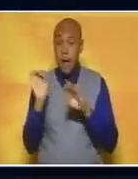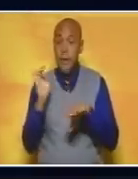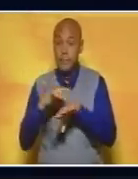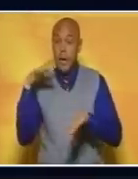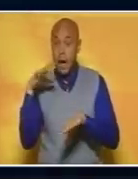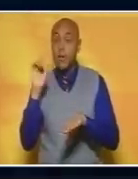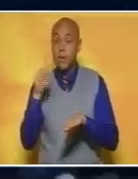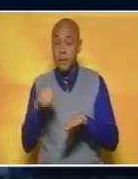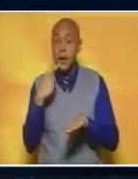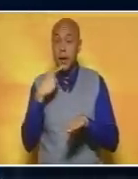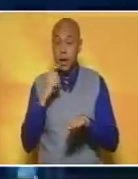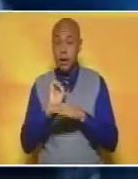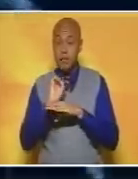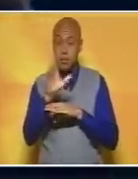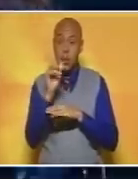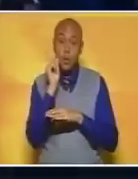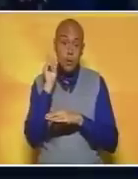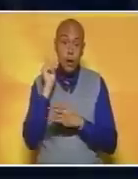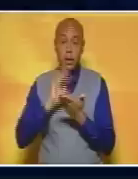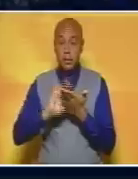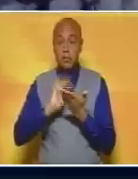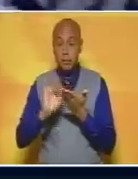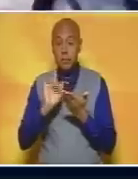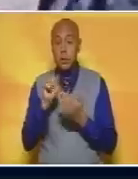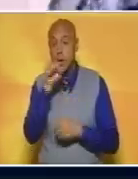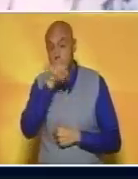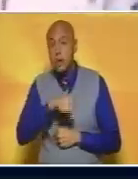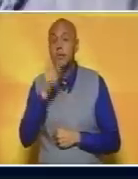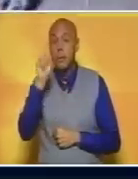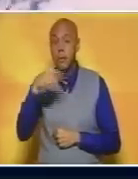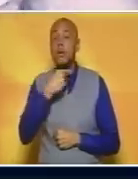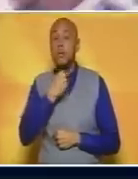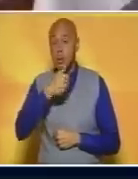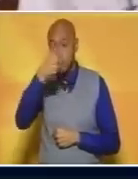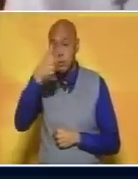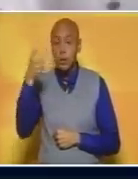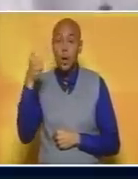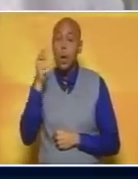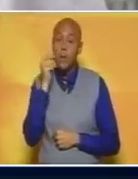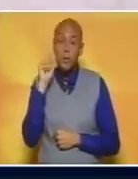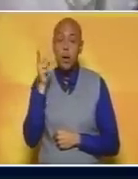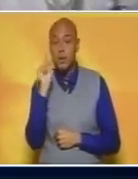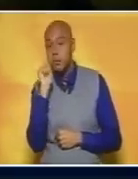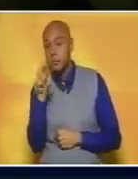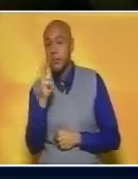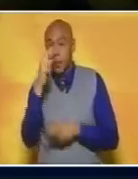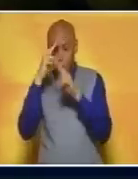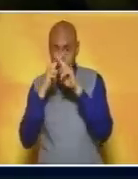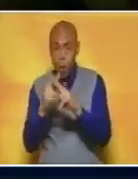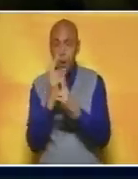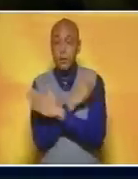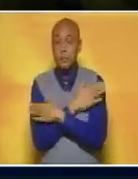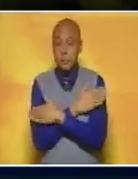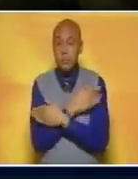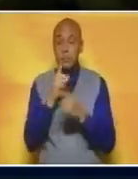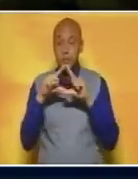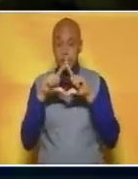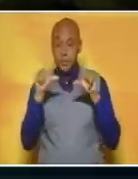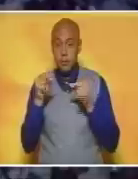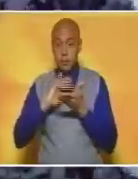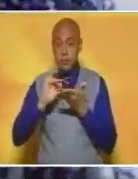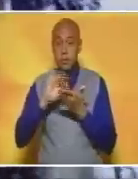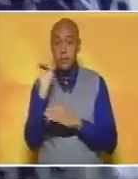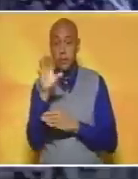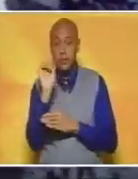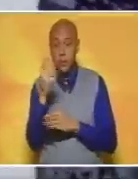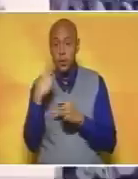La publicación fue bien recibida por sus fanáticos y también por sus colegas, quienes lo felicitaron en los comentarios, entre ellos